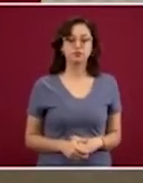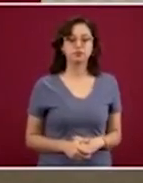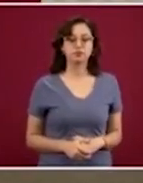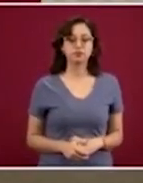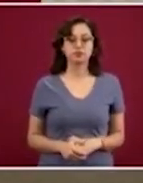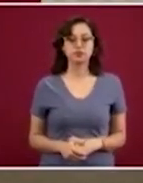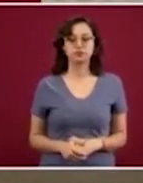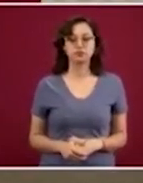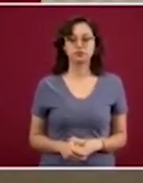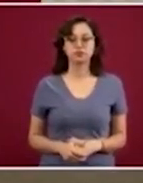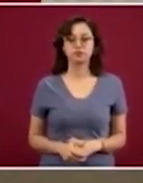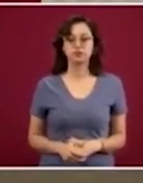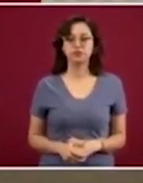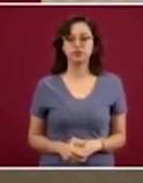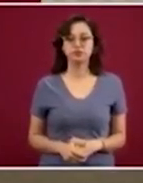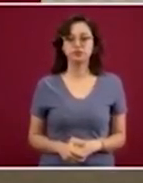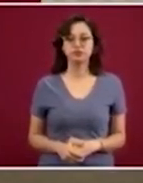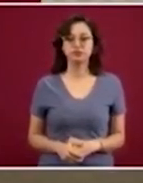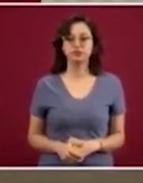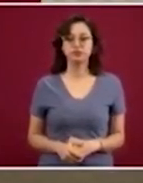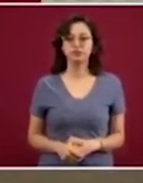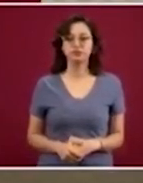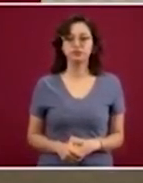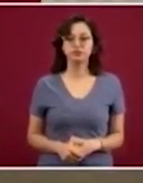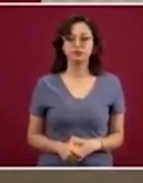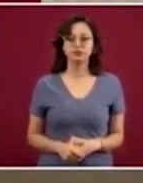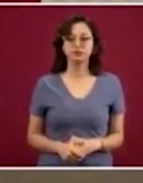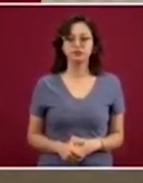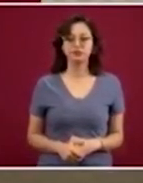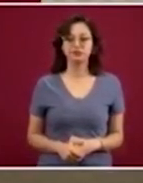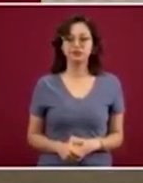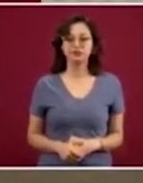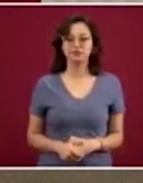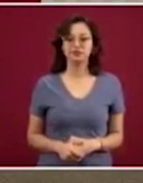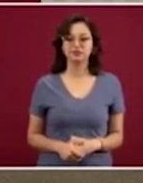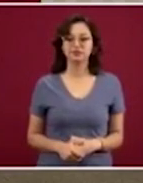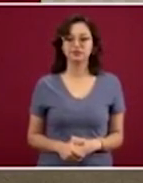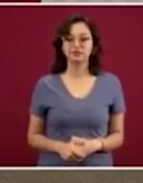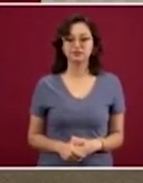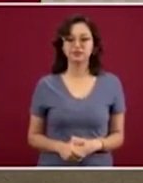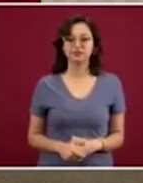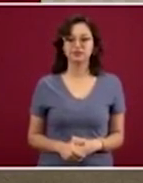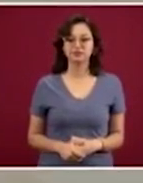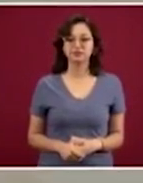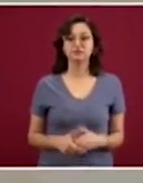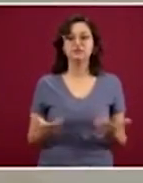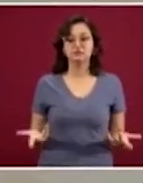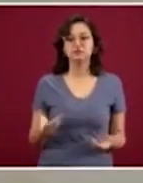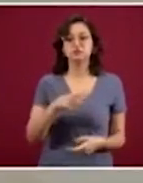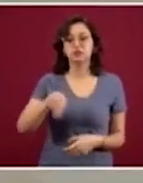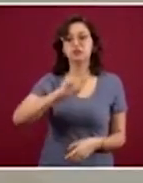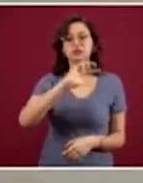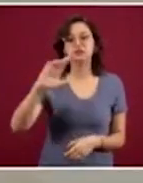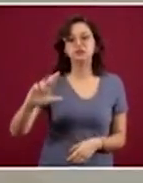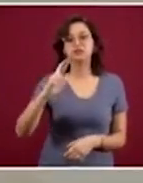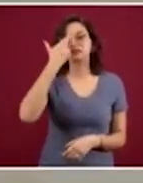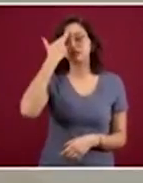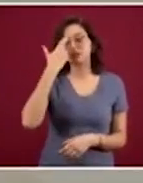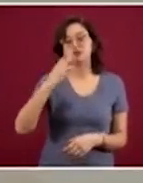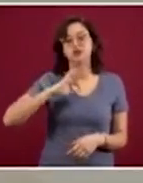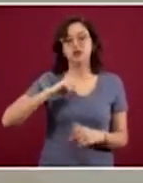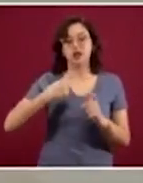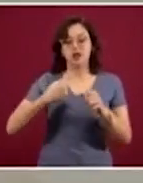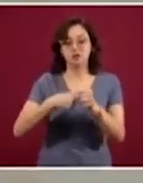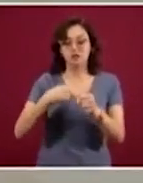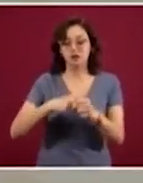si usted recuerdan nosotros reconocimos algunas dificultades al principio de la epidemia